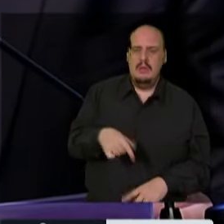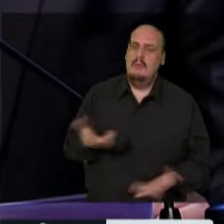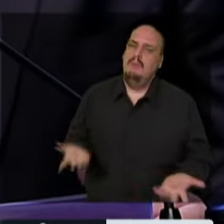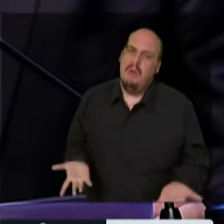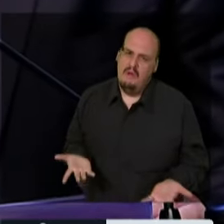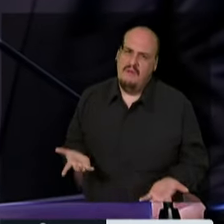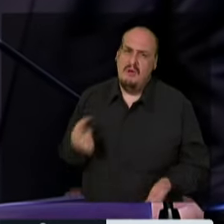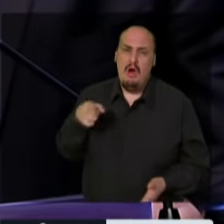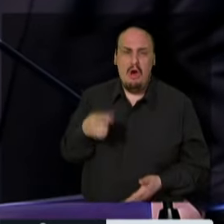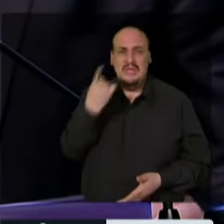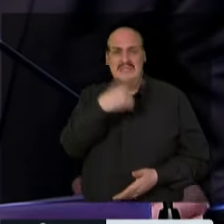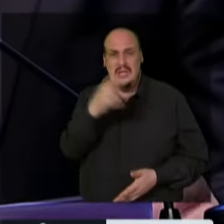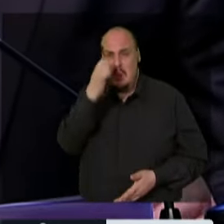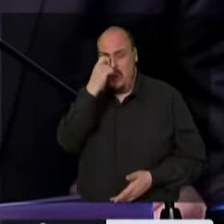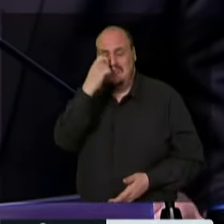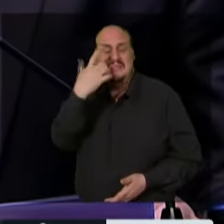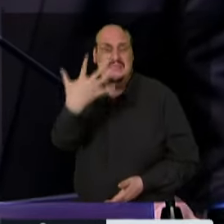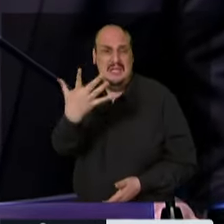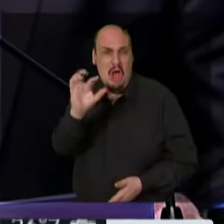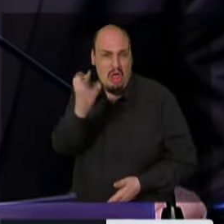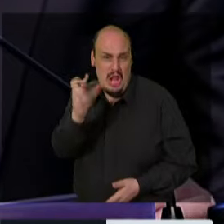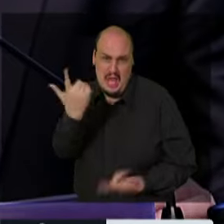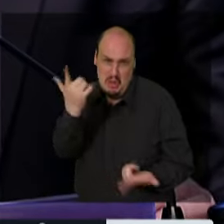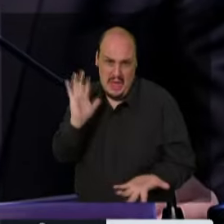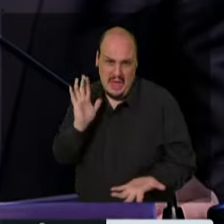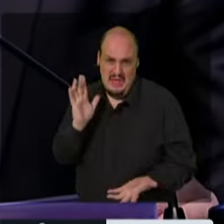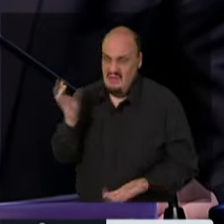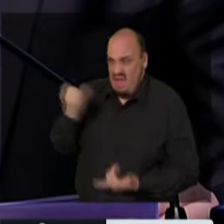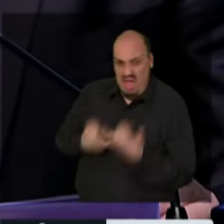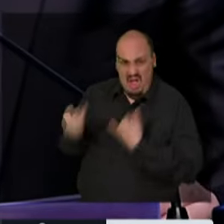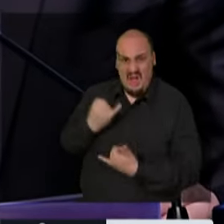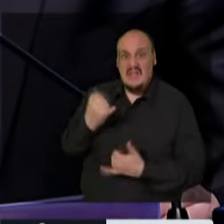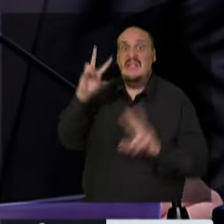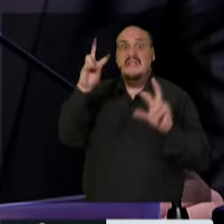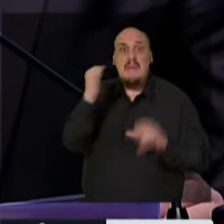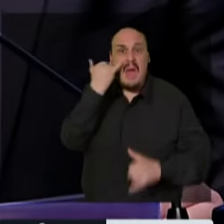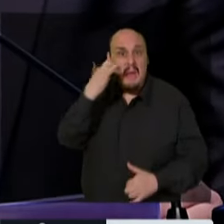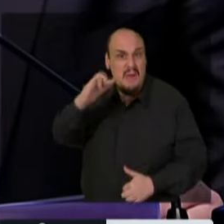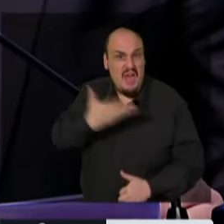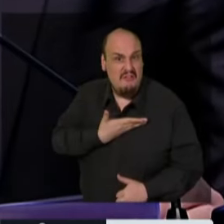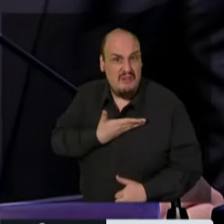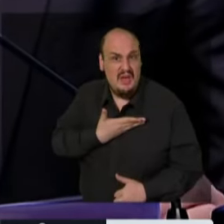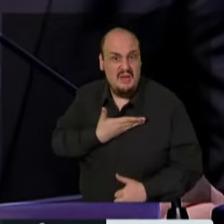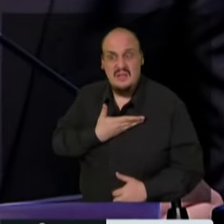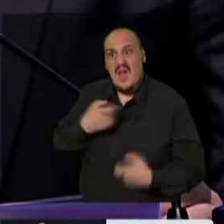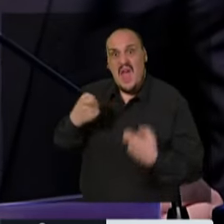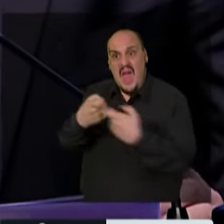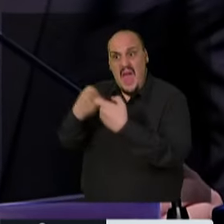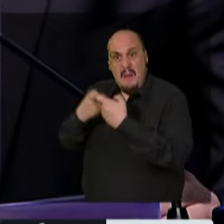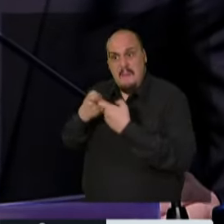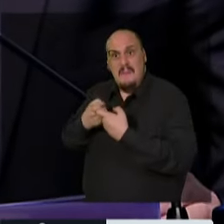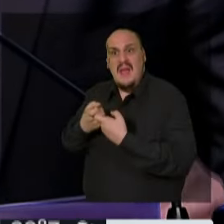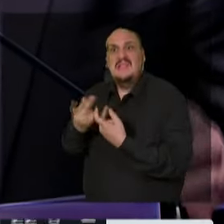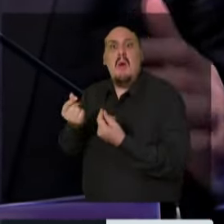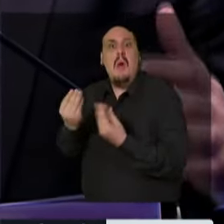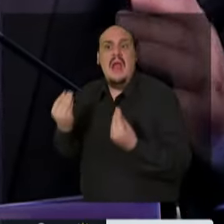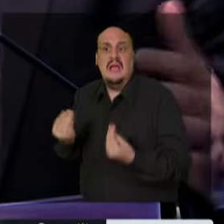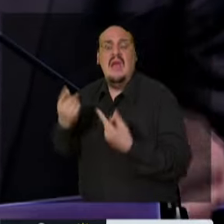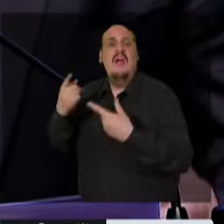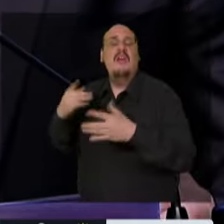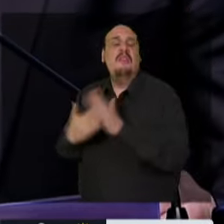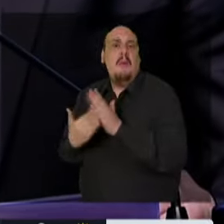llega ni a $125. ¿De qué estamos hablando? Me habla del caso YPF. ¿Sabe que las empresas valen por lo que generan de flujo de fondos, de